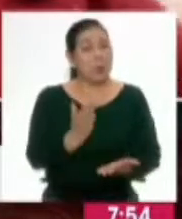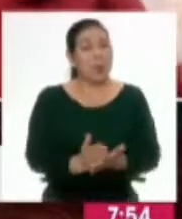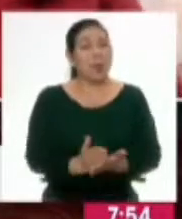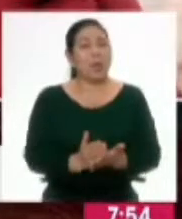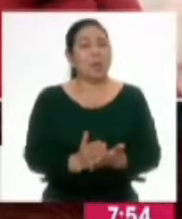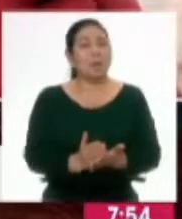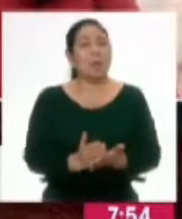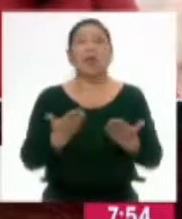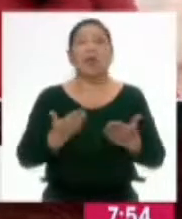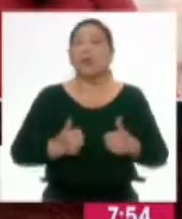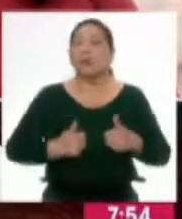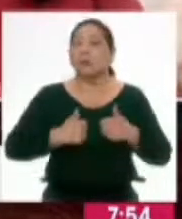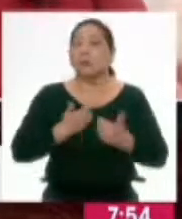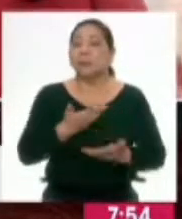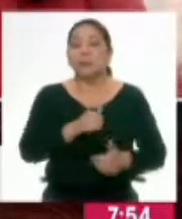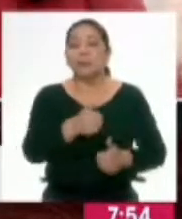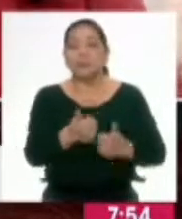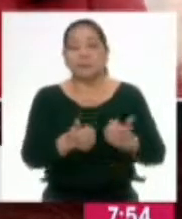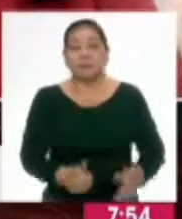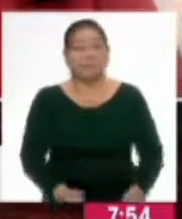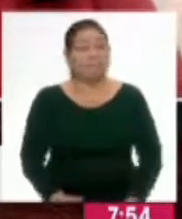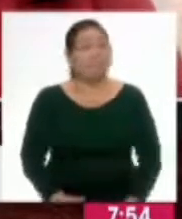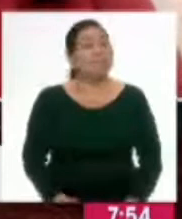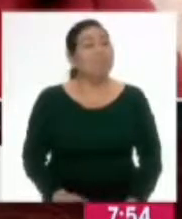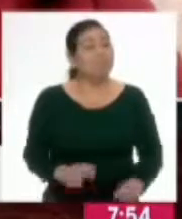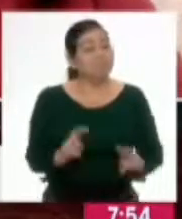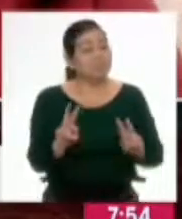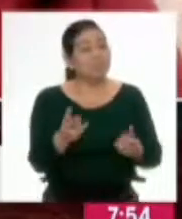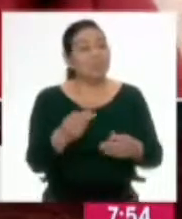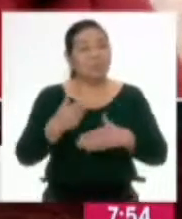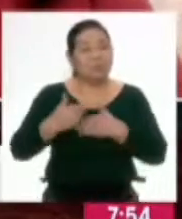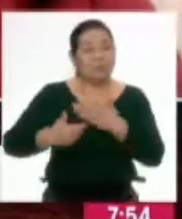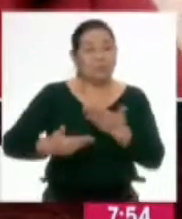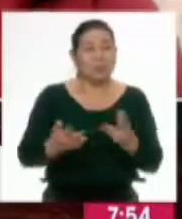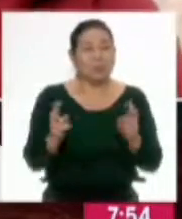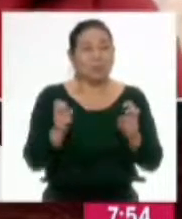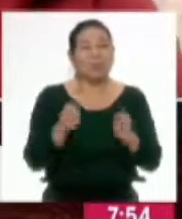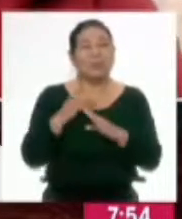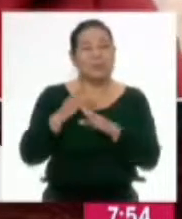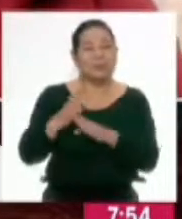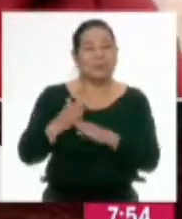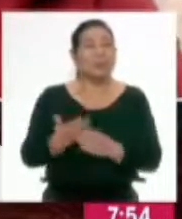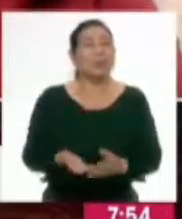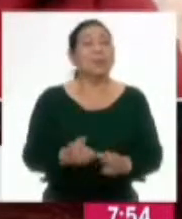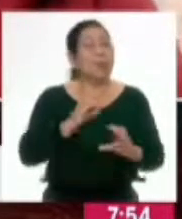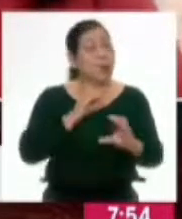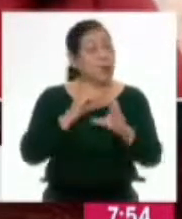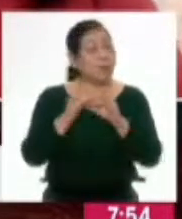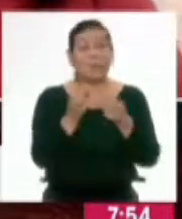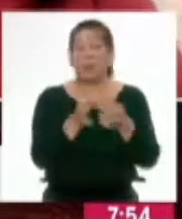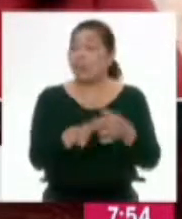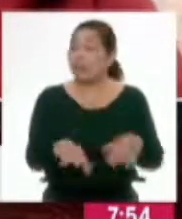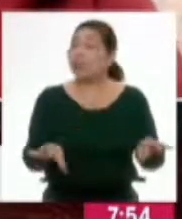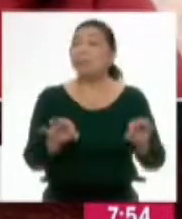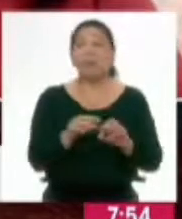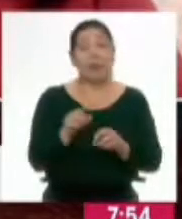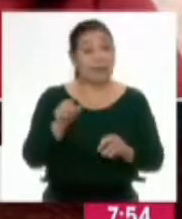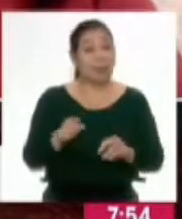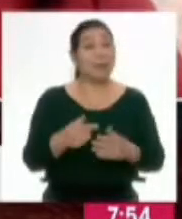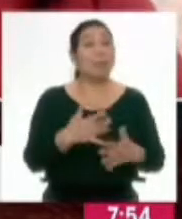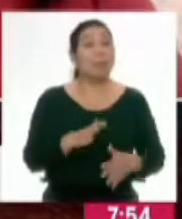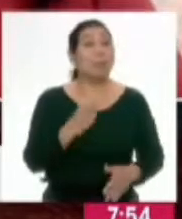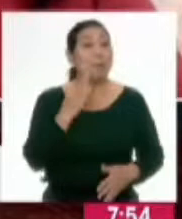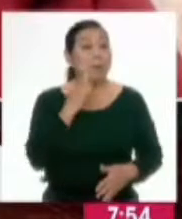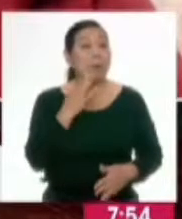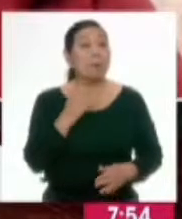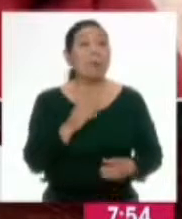en los medios donde se relacionan con otros. Y por eso estamos viendo consecuencias como el tema del bullying. Y la comunicación es fundamental ahí, ¿no? Y ahí son los padres